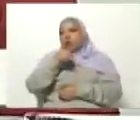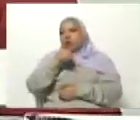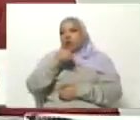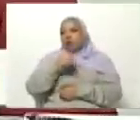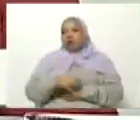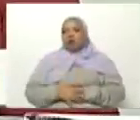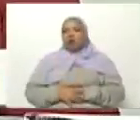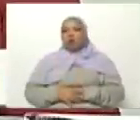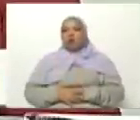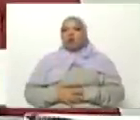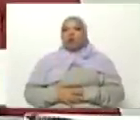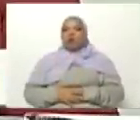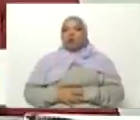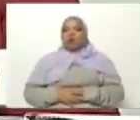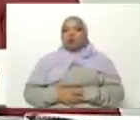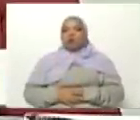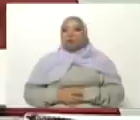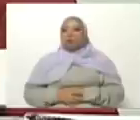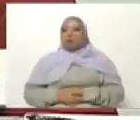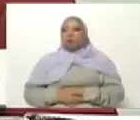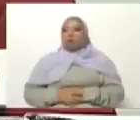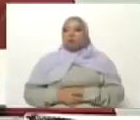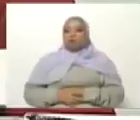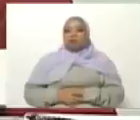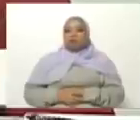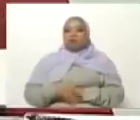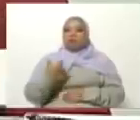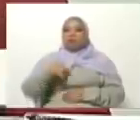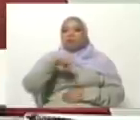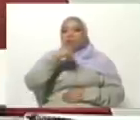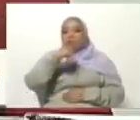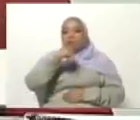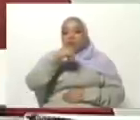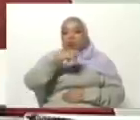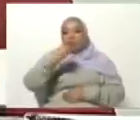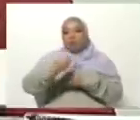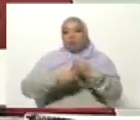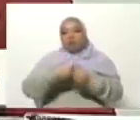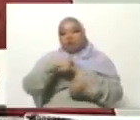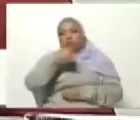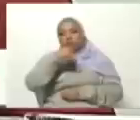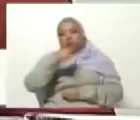nadie. Ni que esa plata venga a la derecha, porque se la querían robar.